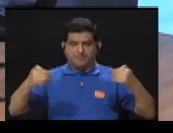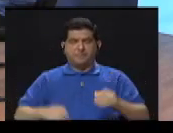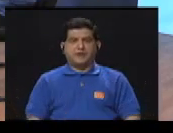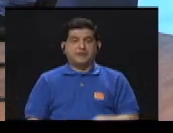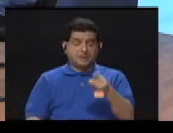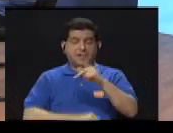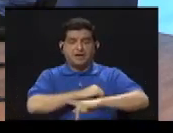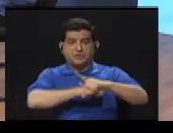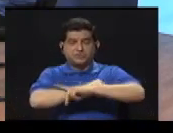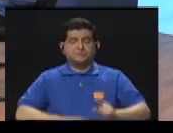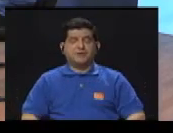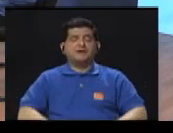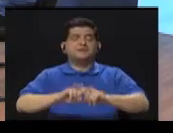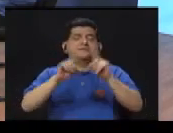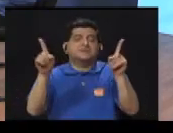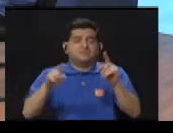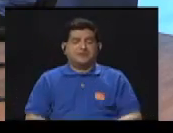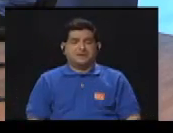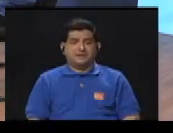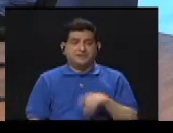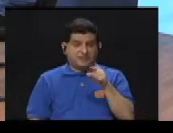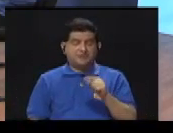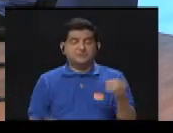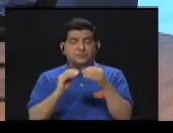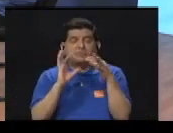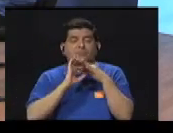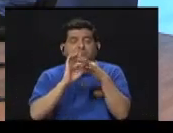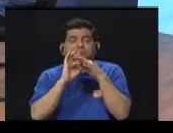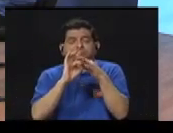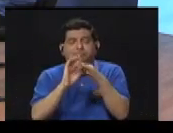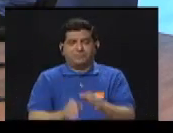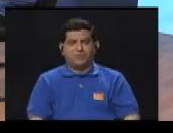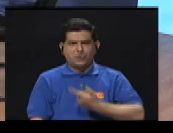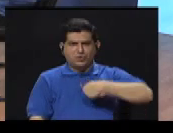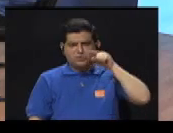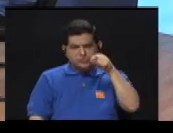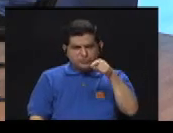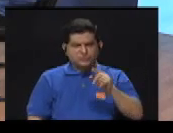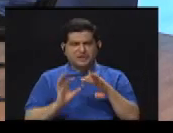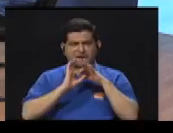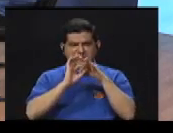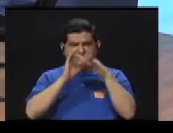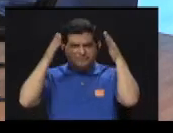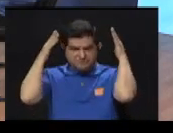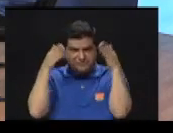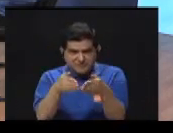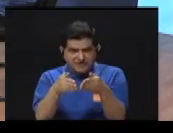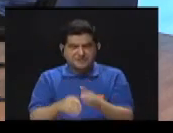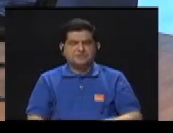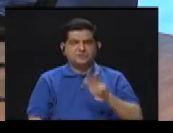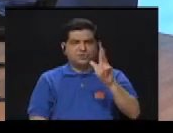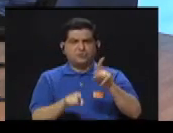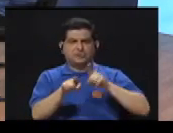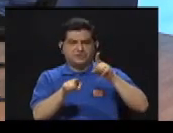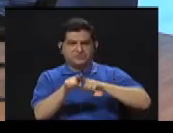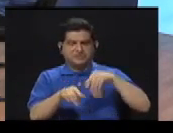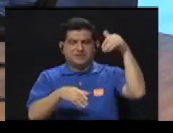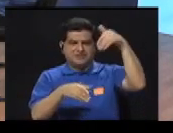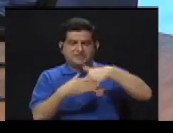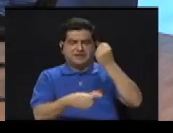de estar en un país ajeno, que eso también los une más todavía. Entonces nos centramos mucho en esa relación de los 3